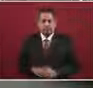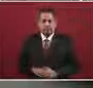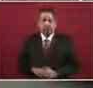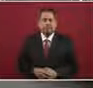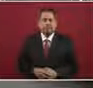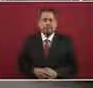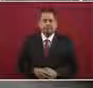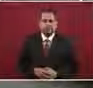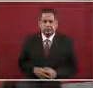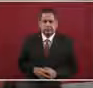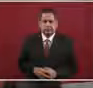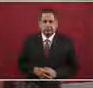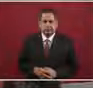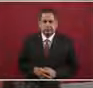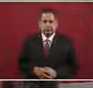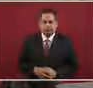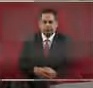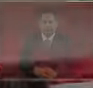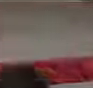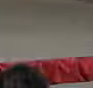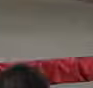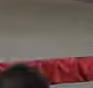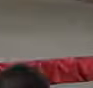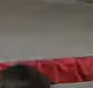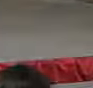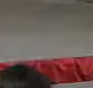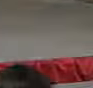debe de